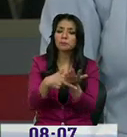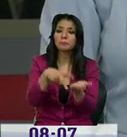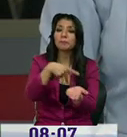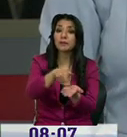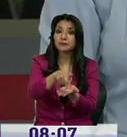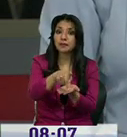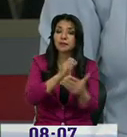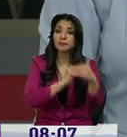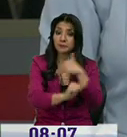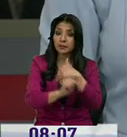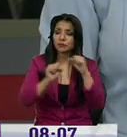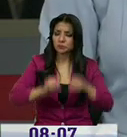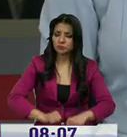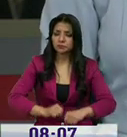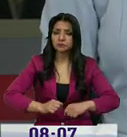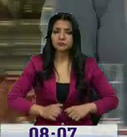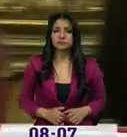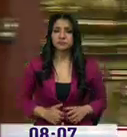los usuarios del metro.